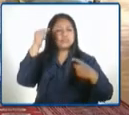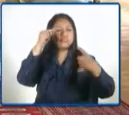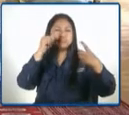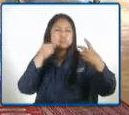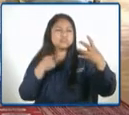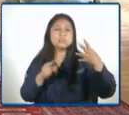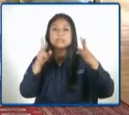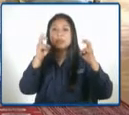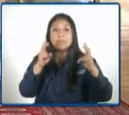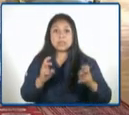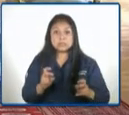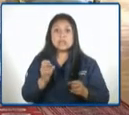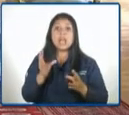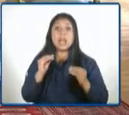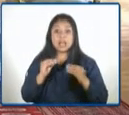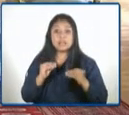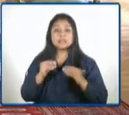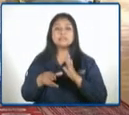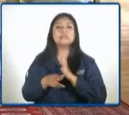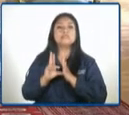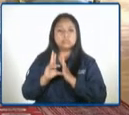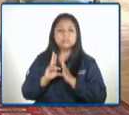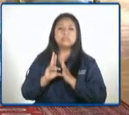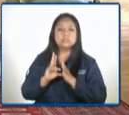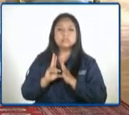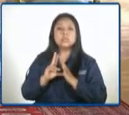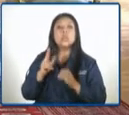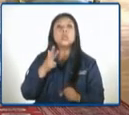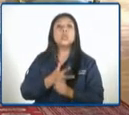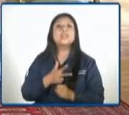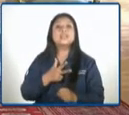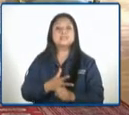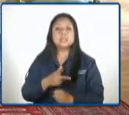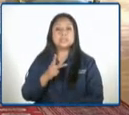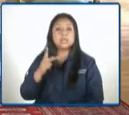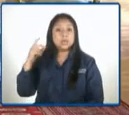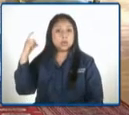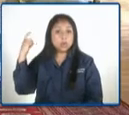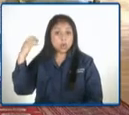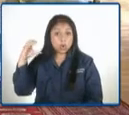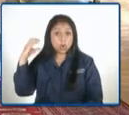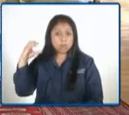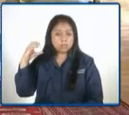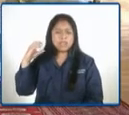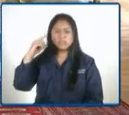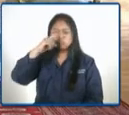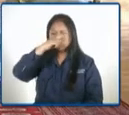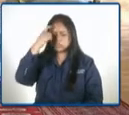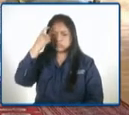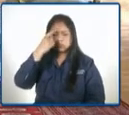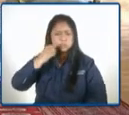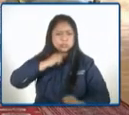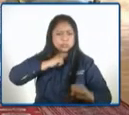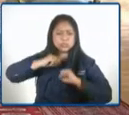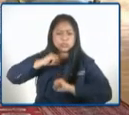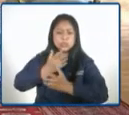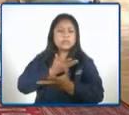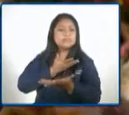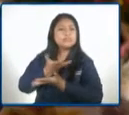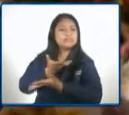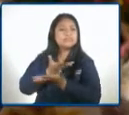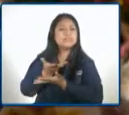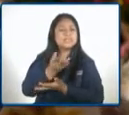abordado, también reiterar que Guatemala y Colombia han trabajado siempre en el multilateralismo